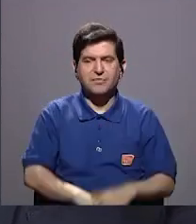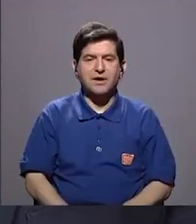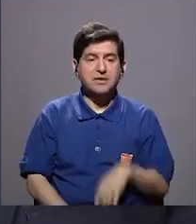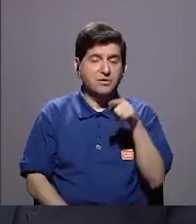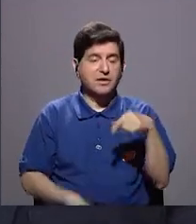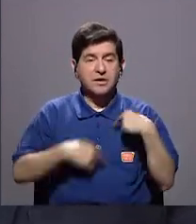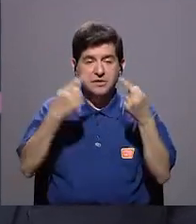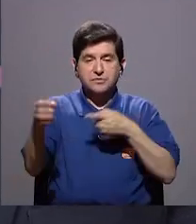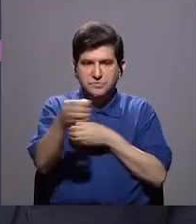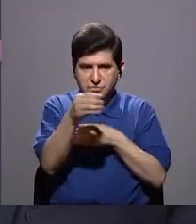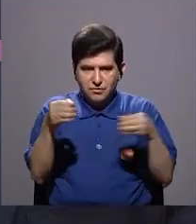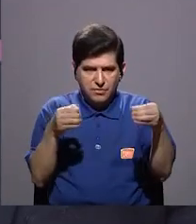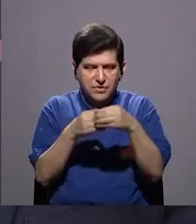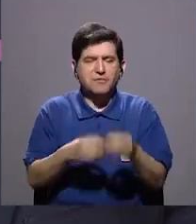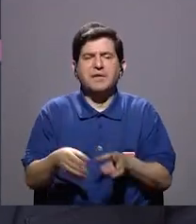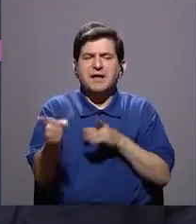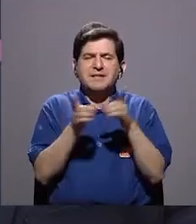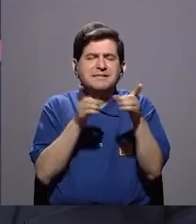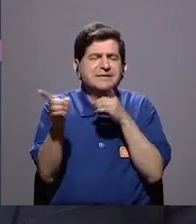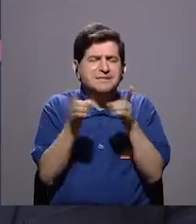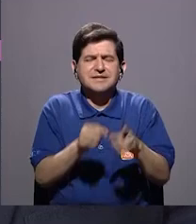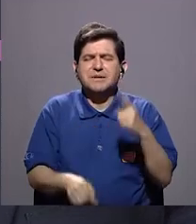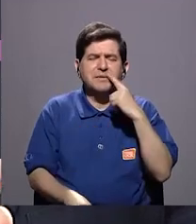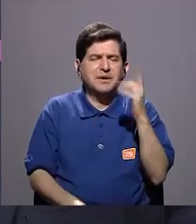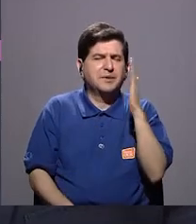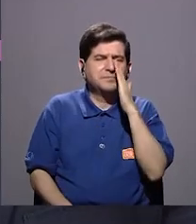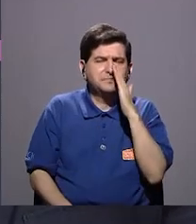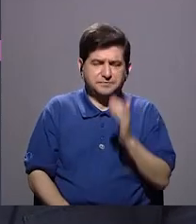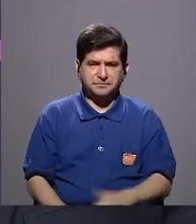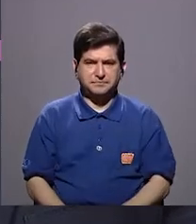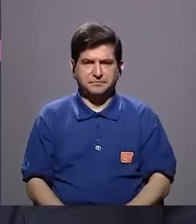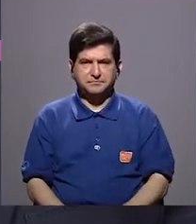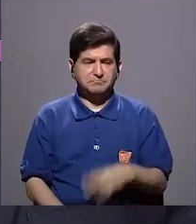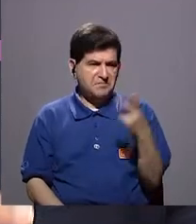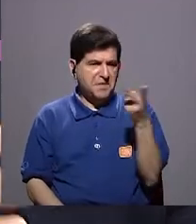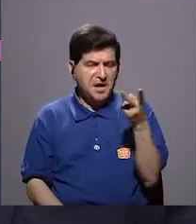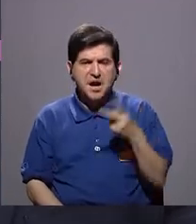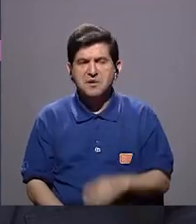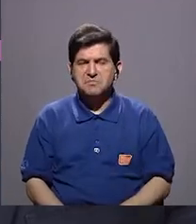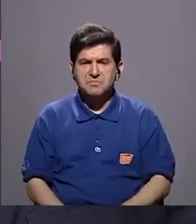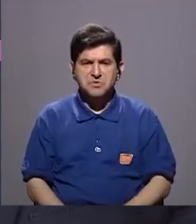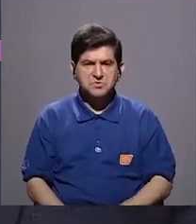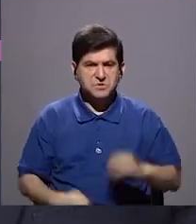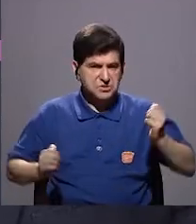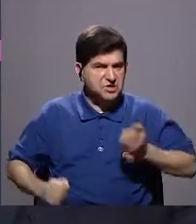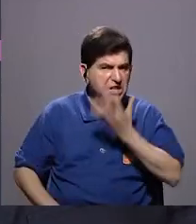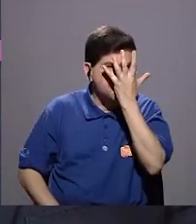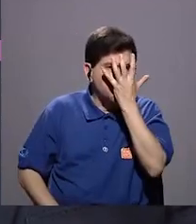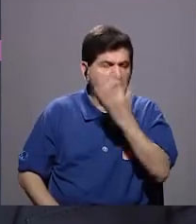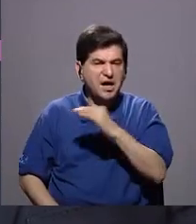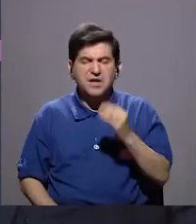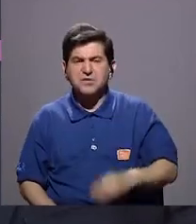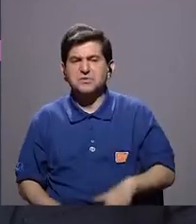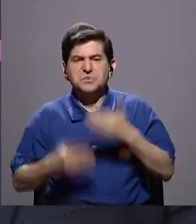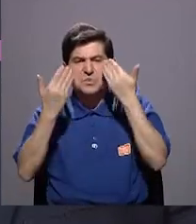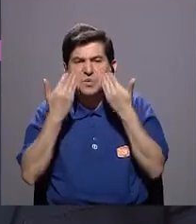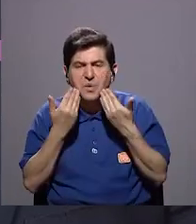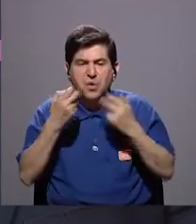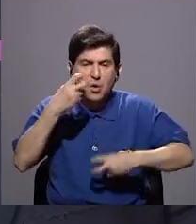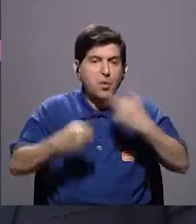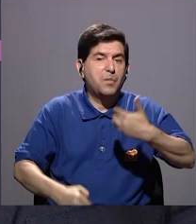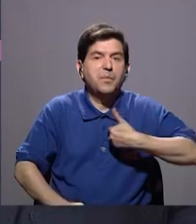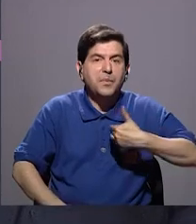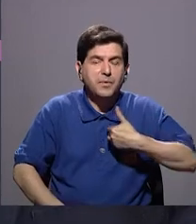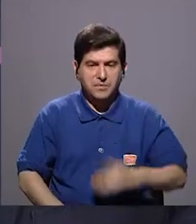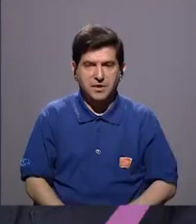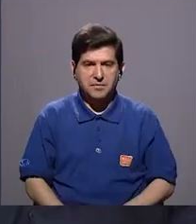cuando llegan al consultorio se lo describen a usted, al papá y a la mamá, cómo han estado, si están enojados, si están tristes, si tienen un problema